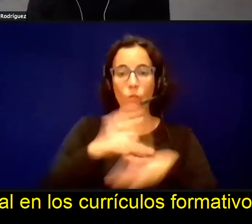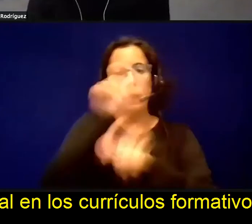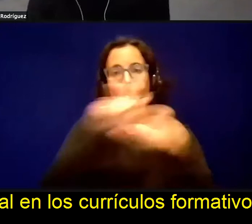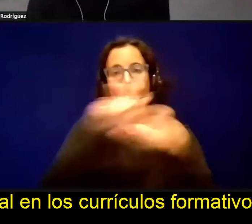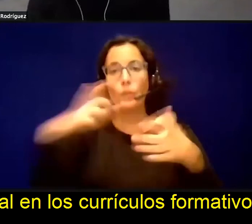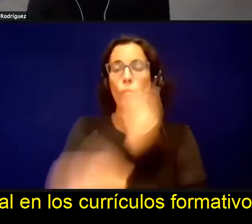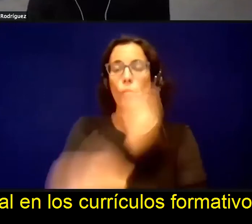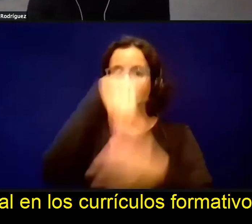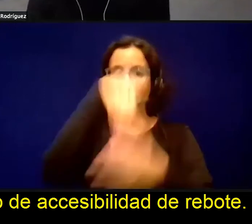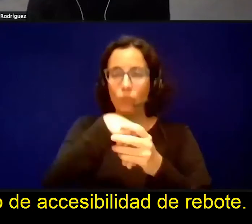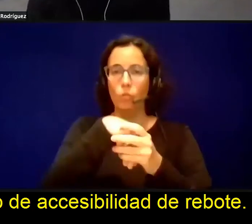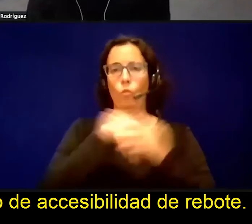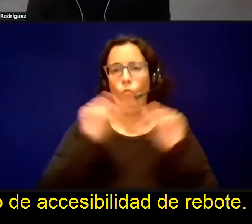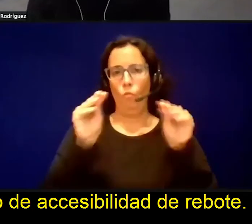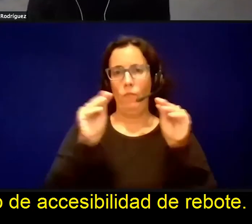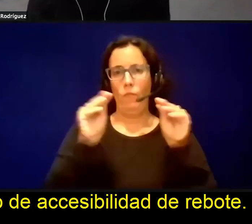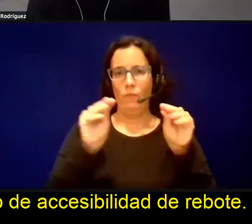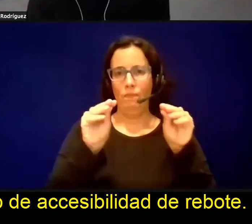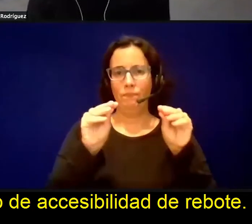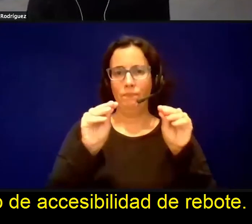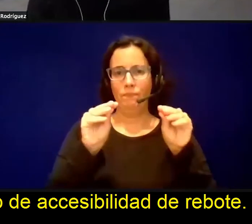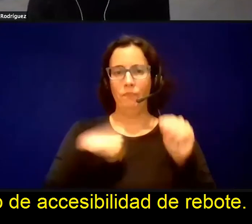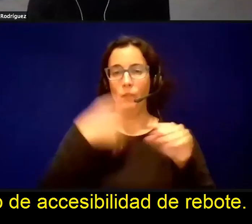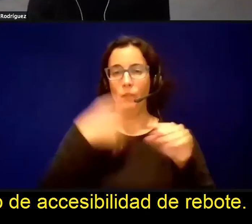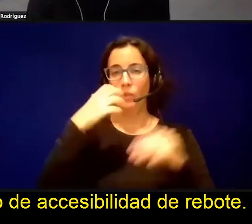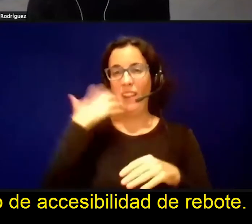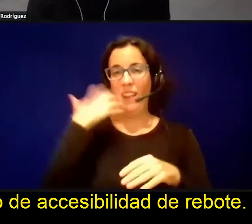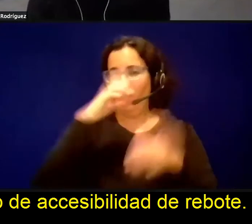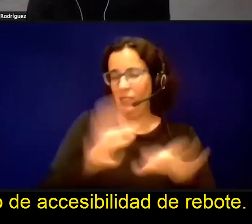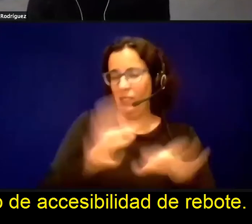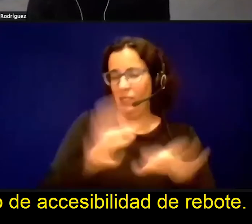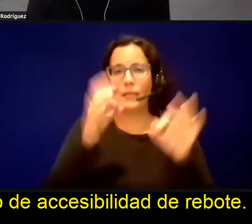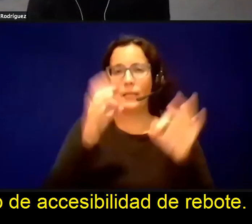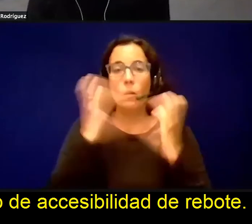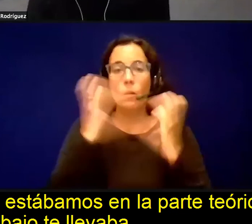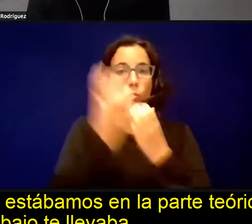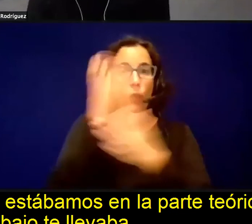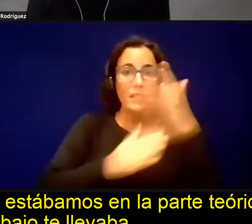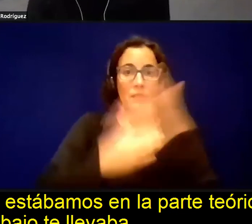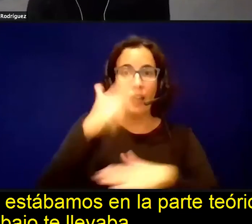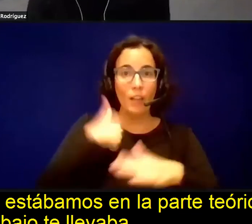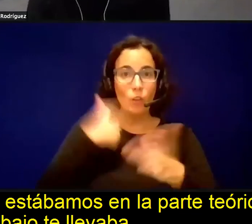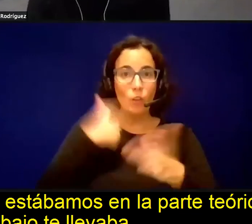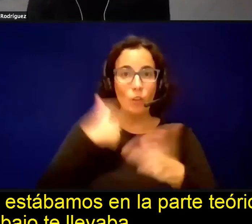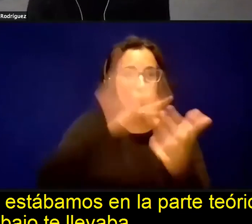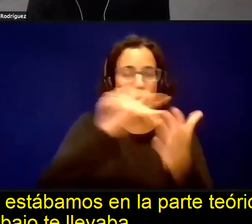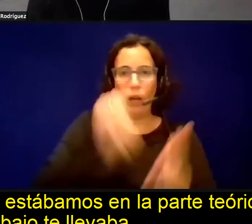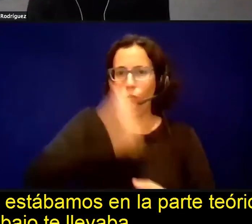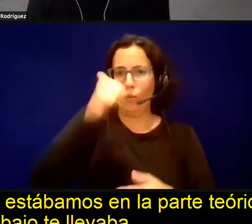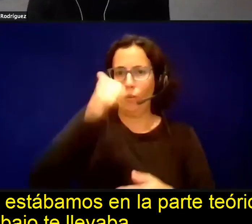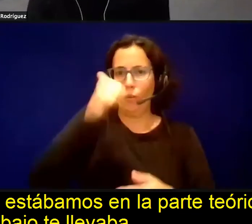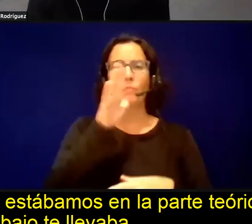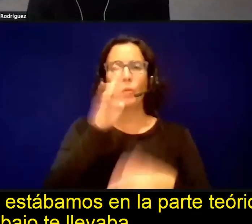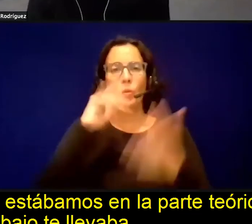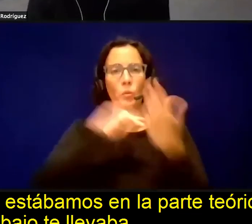Yo siempre cuento una anécdota que yo llegué al mundo de la accesibilidad de rebote. O sea, yo estaba en proyecto, en la asignatura de construcción